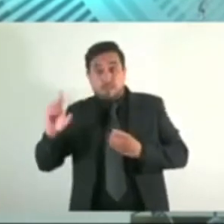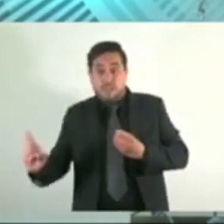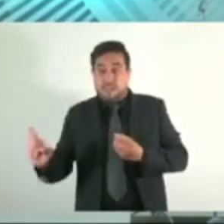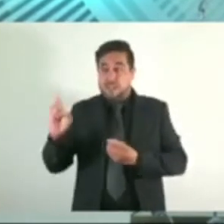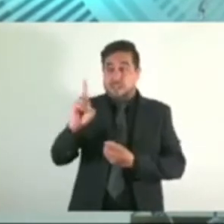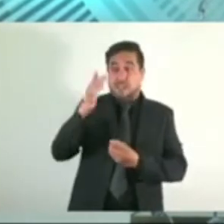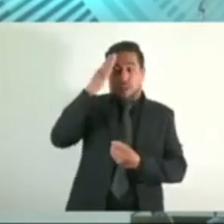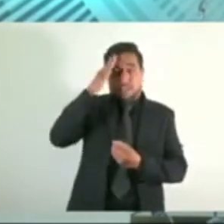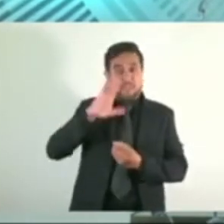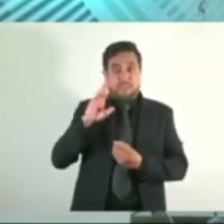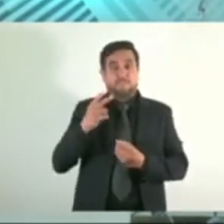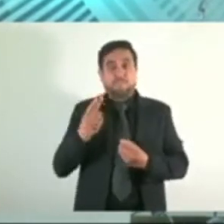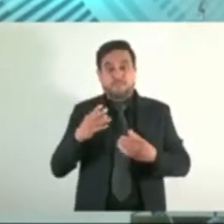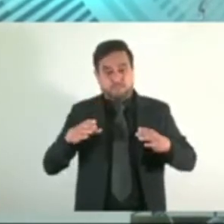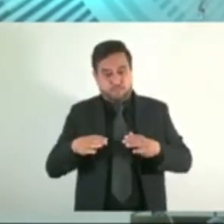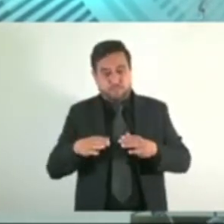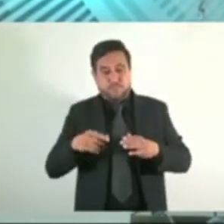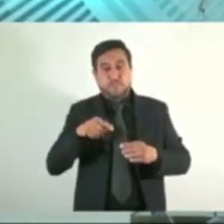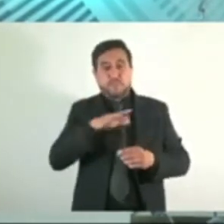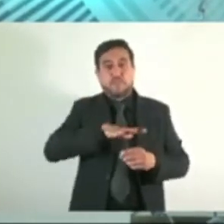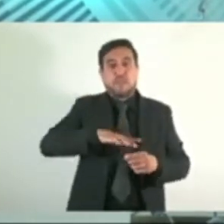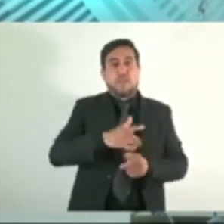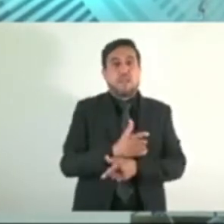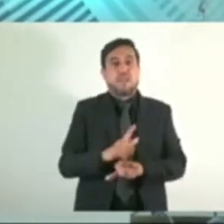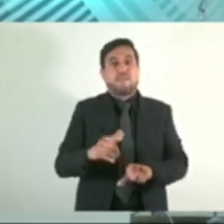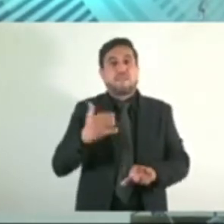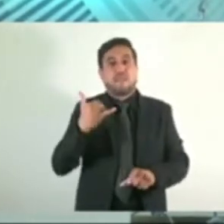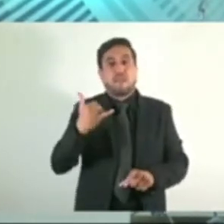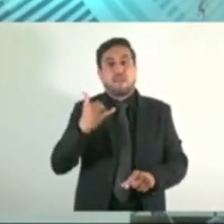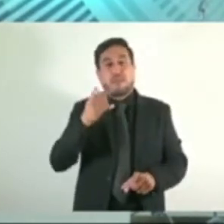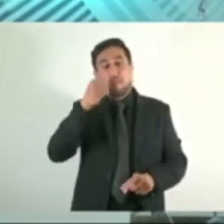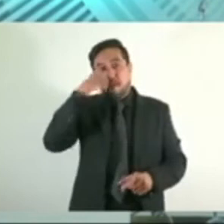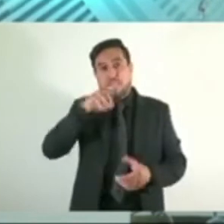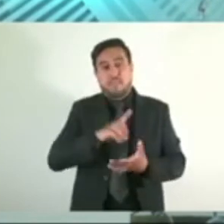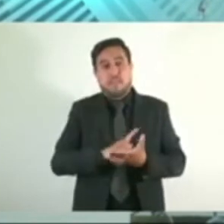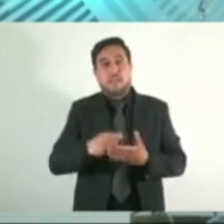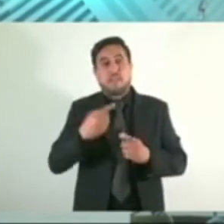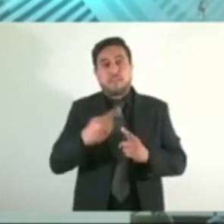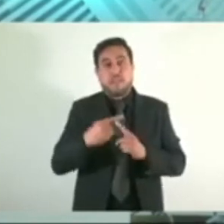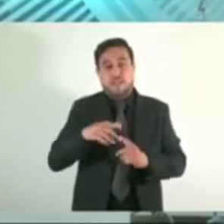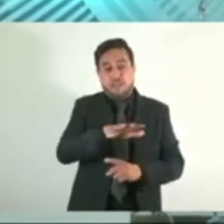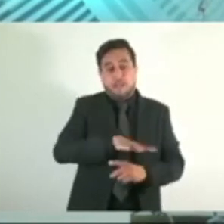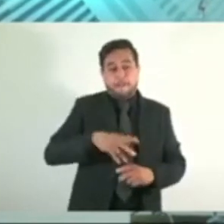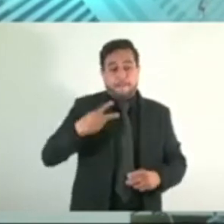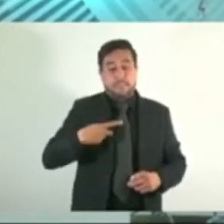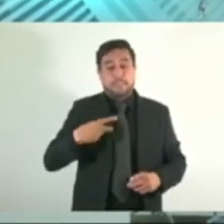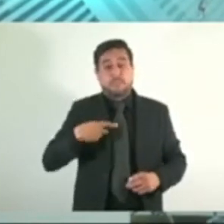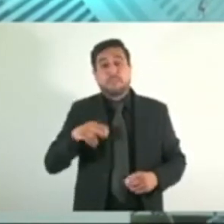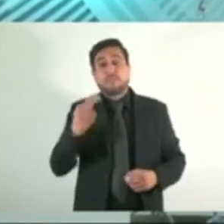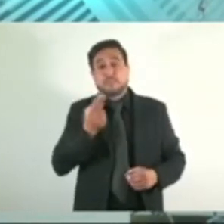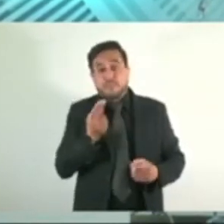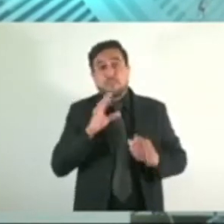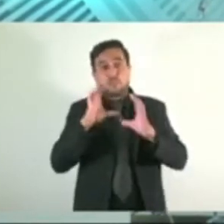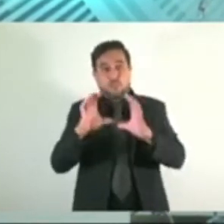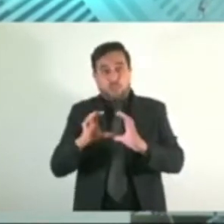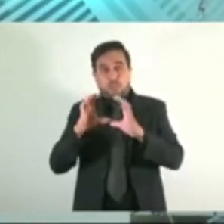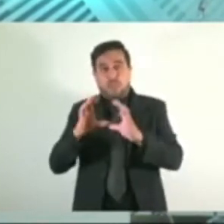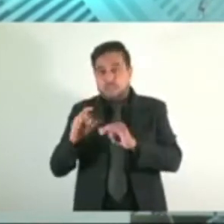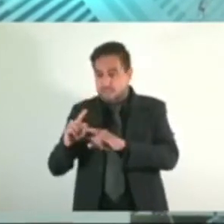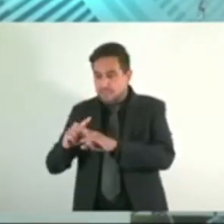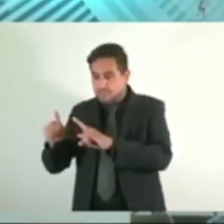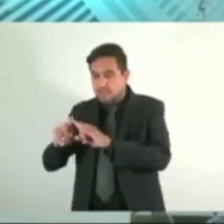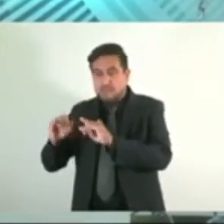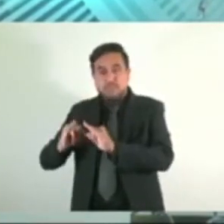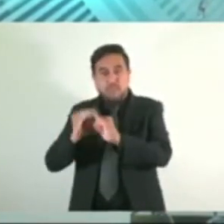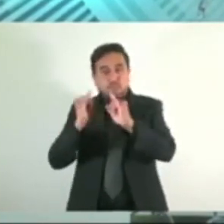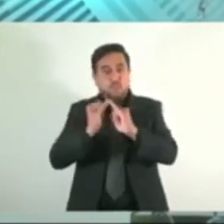Estado libre y soberano de Guanajuato. Y depende de nosotros cuidar esas instituciones para que sigan siendo un